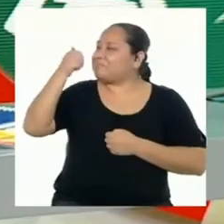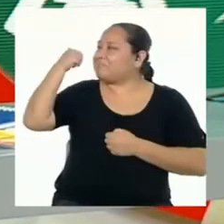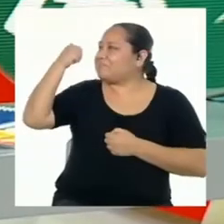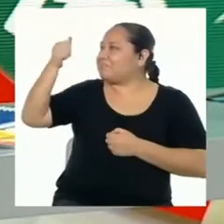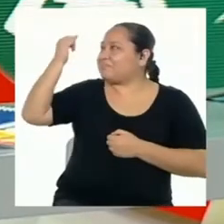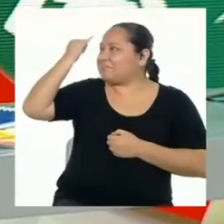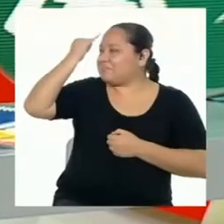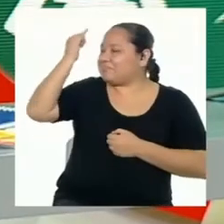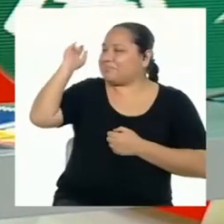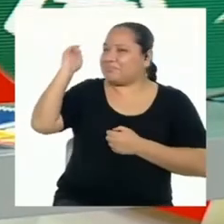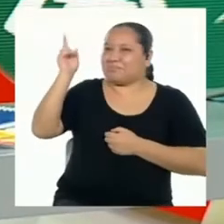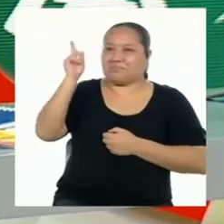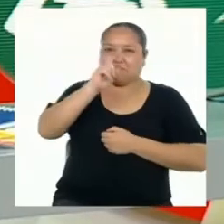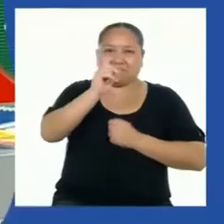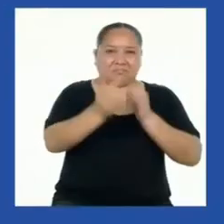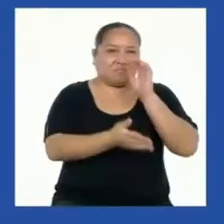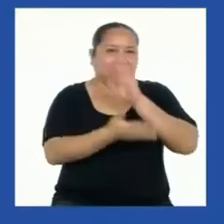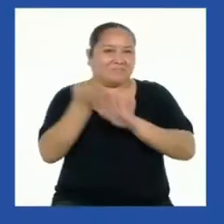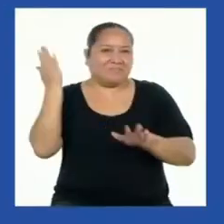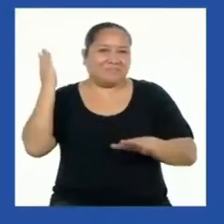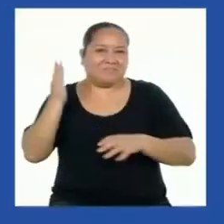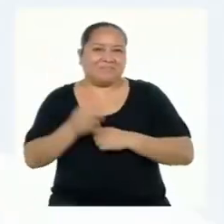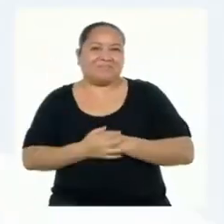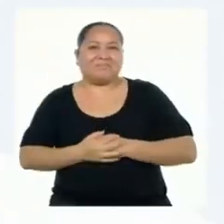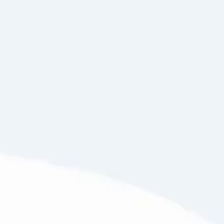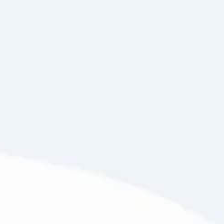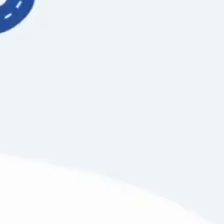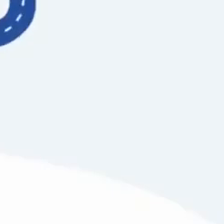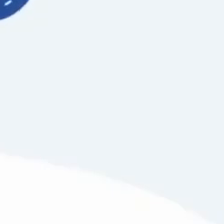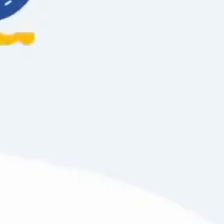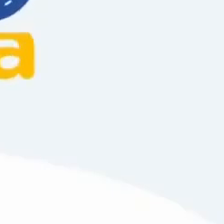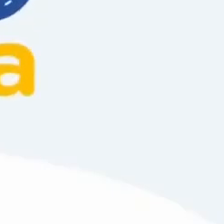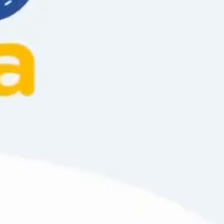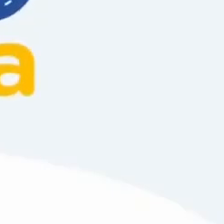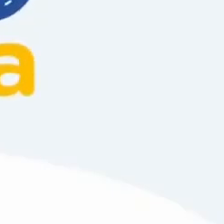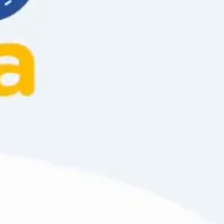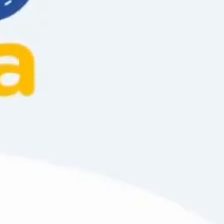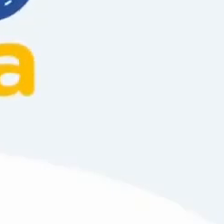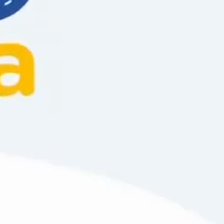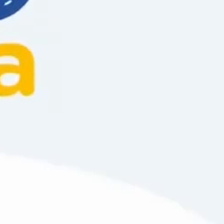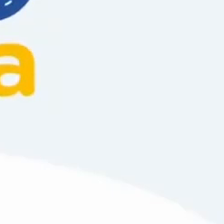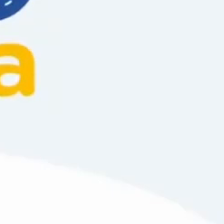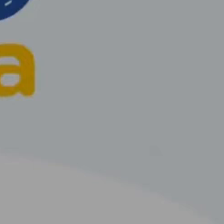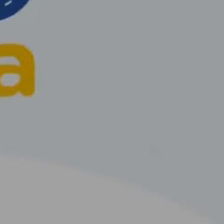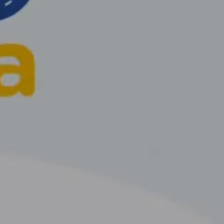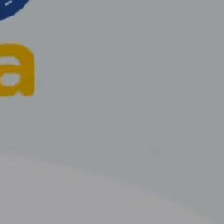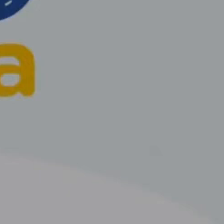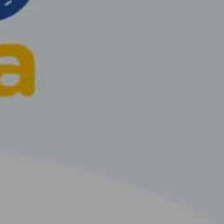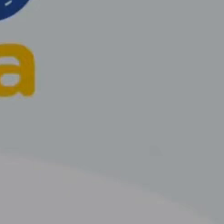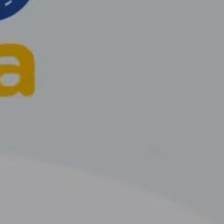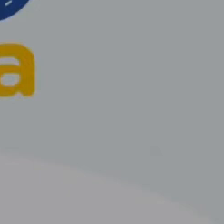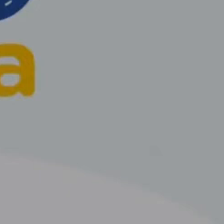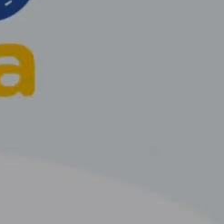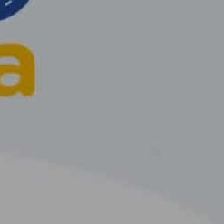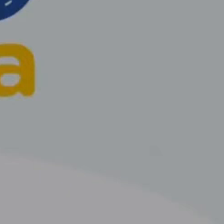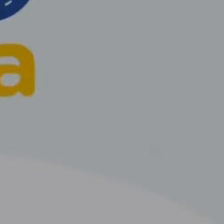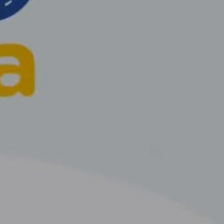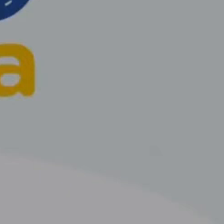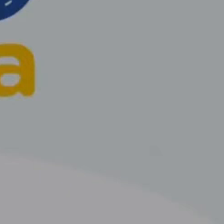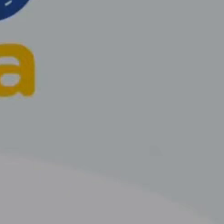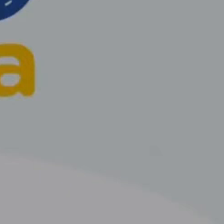idea, profesora. ¡No se vayan!